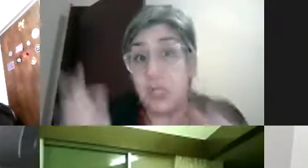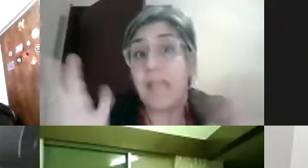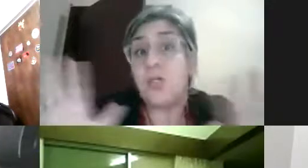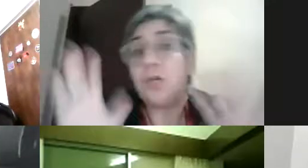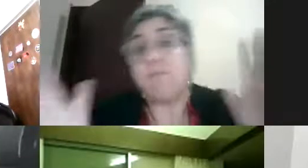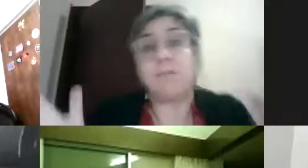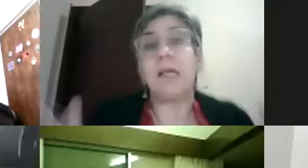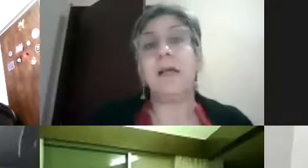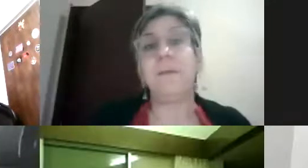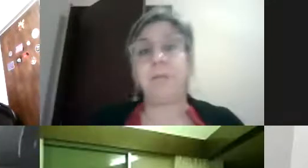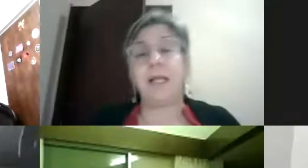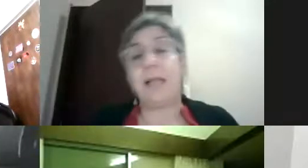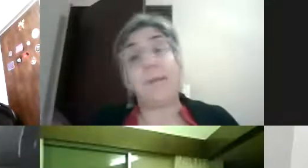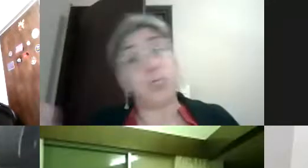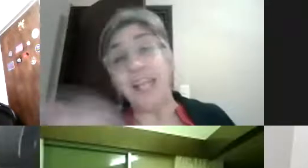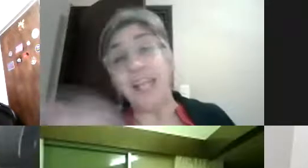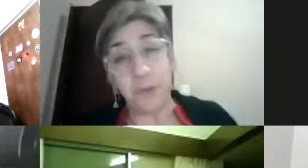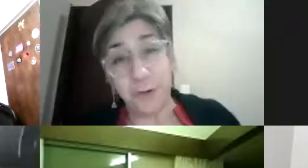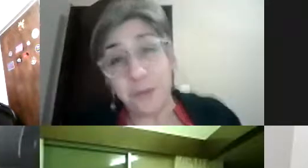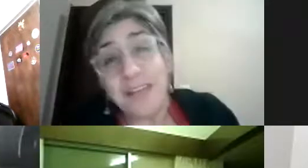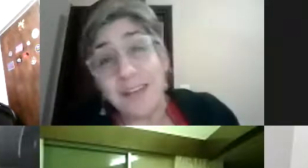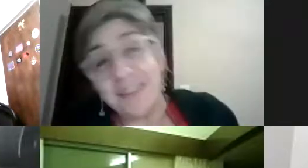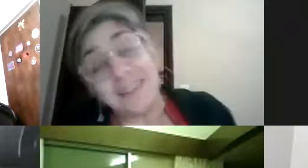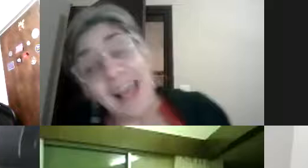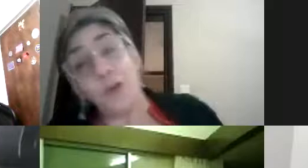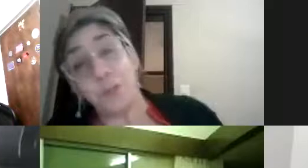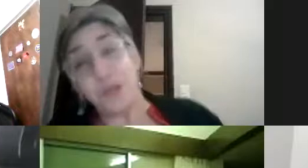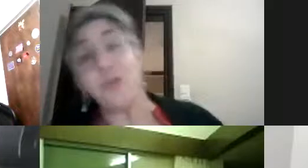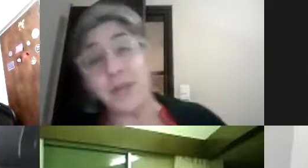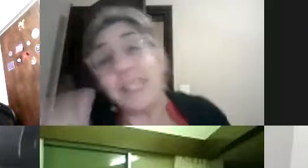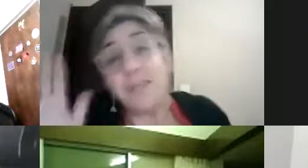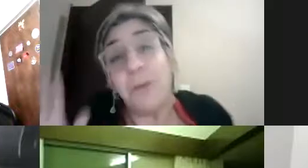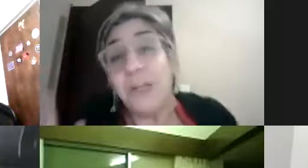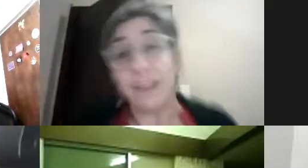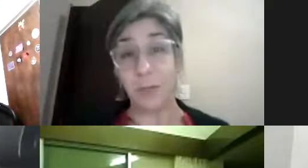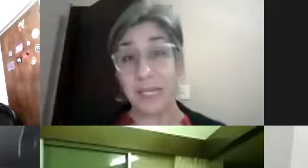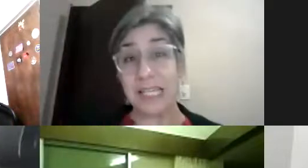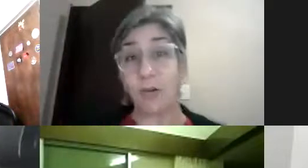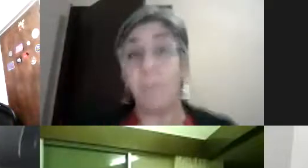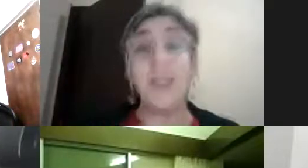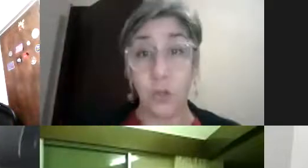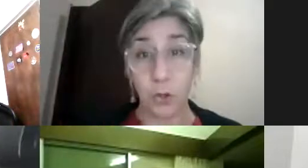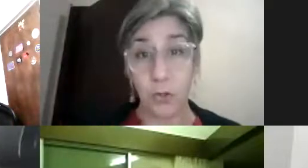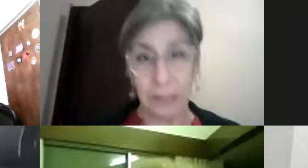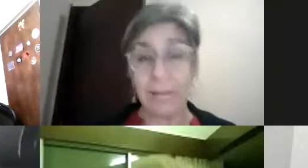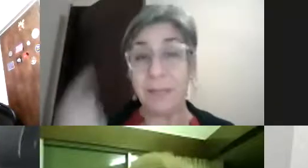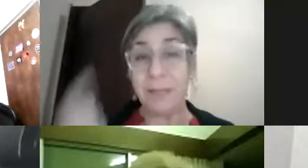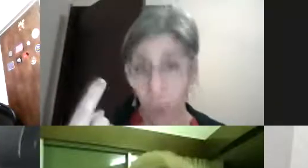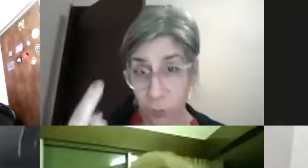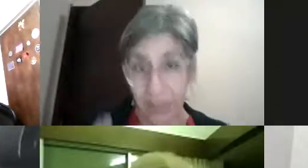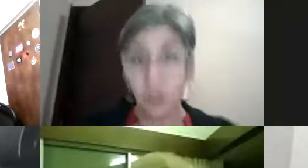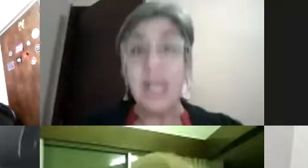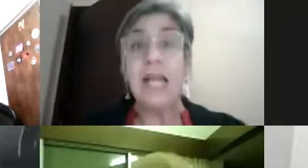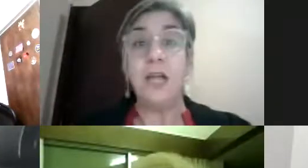¿no? O sea, eso, la mayoría no está, no, pero bueno, quien dispone también lo puede hacer comprándolo, la